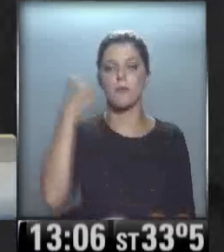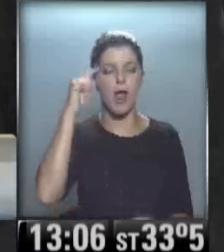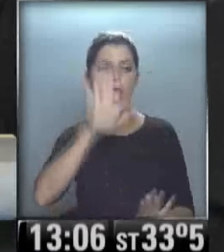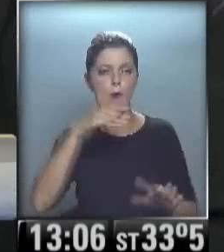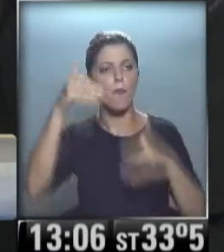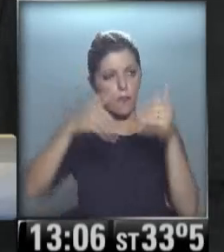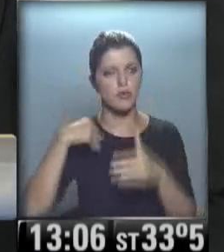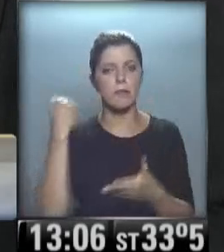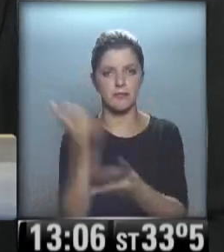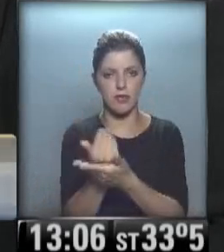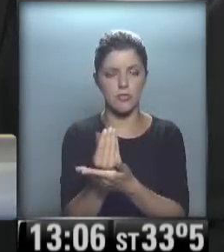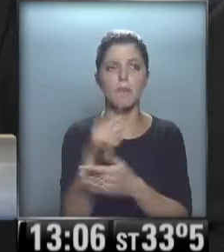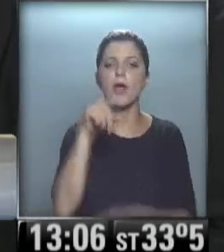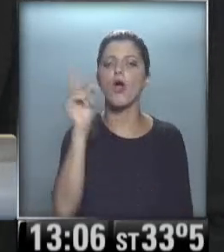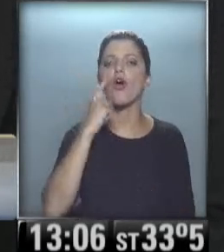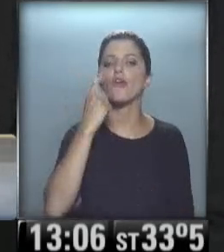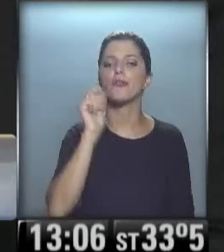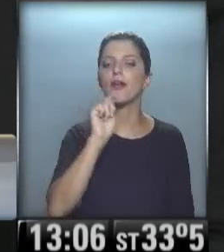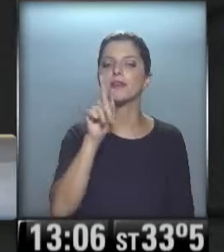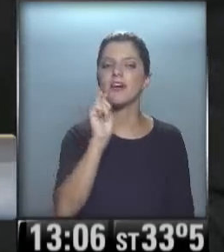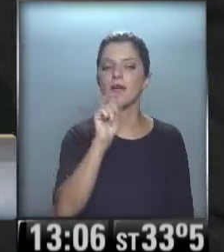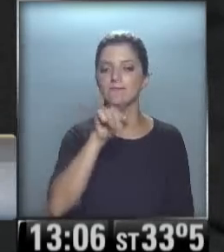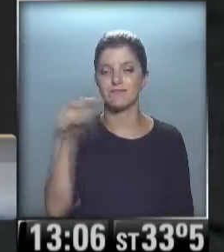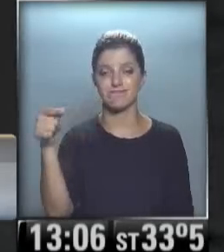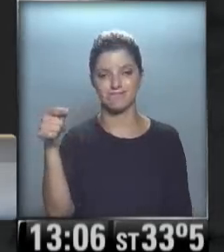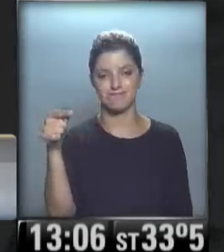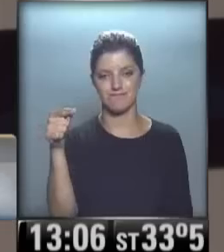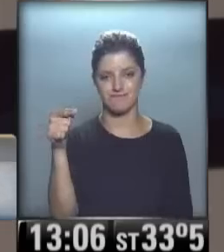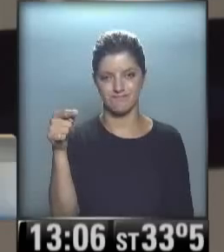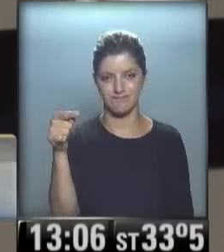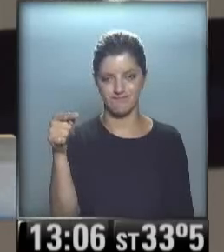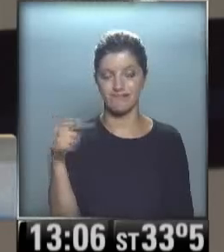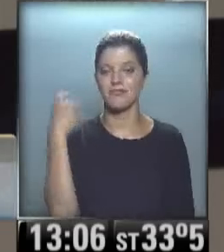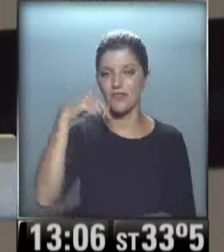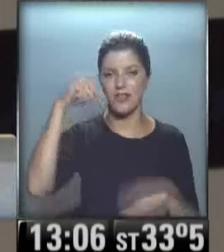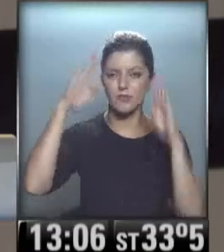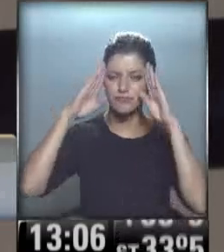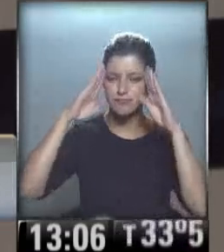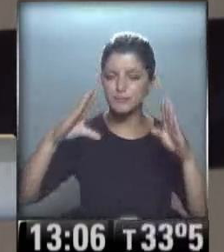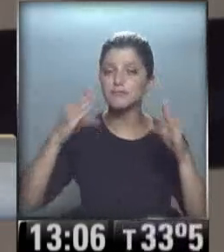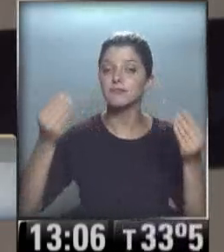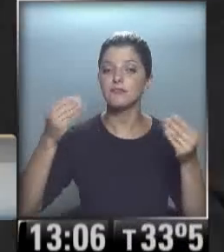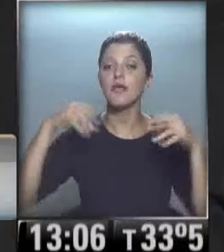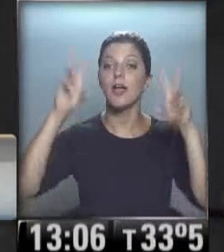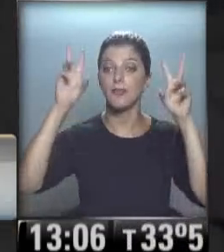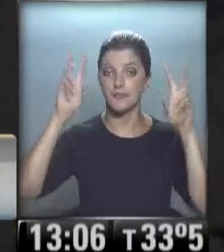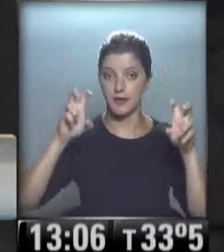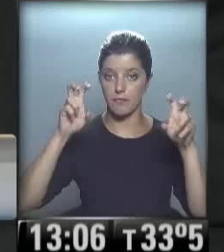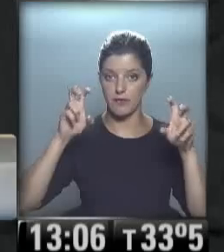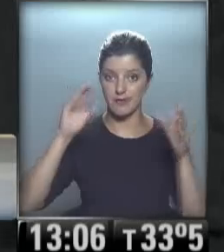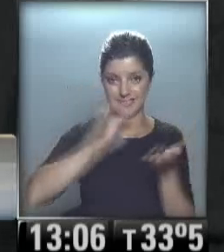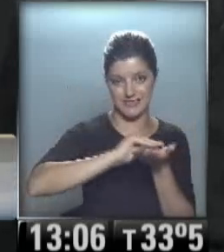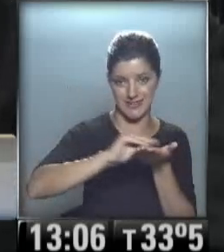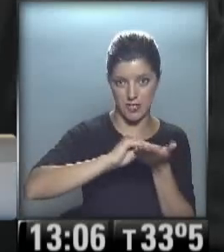pero el control está en otro lado digamos el emblema de todo esto era el tema de la de la banca